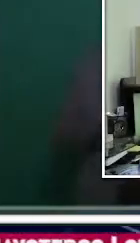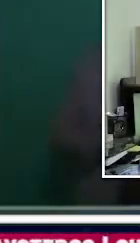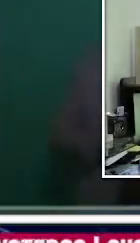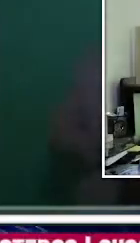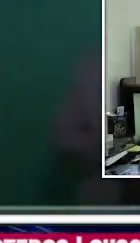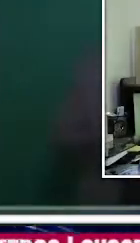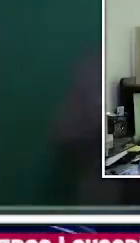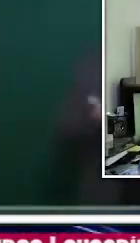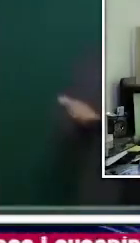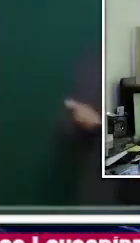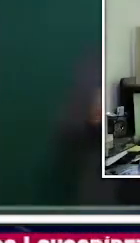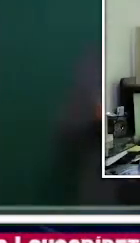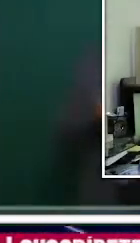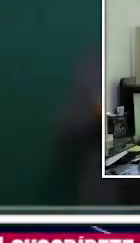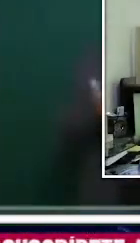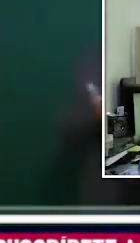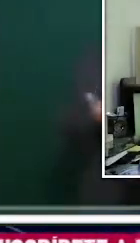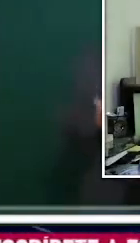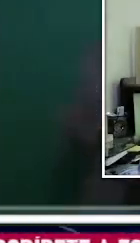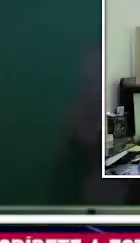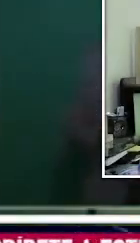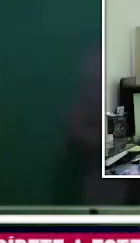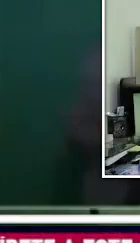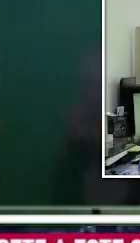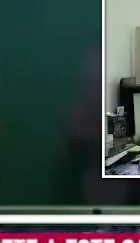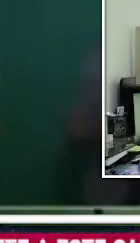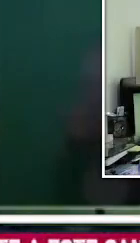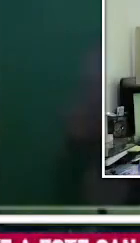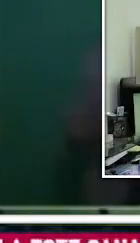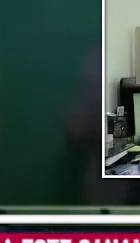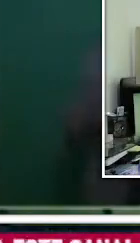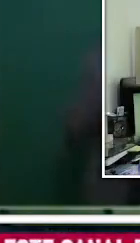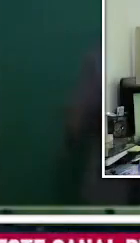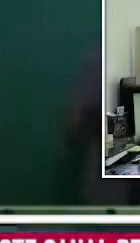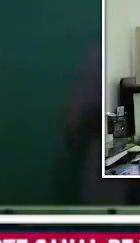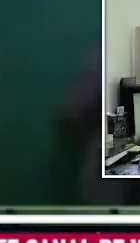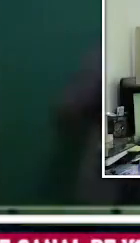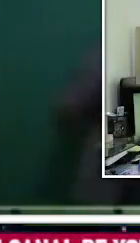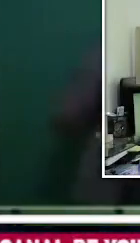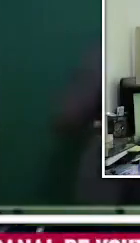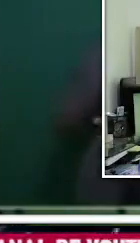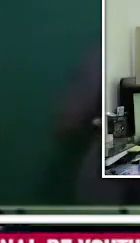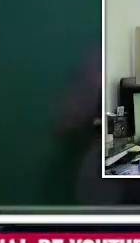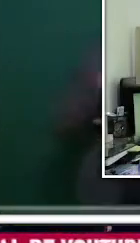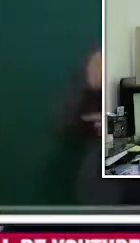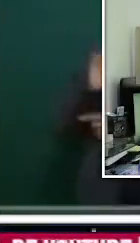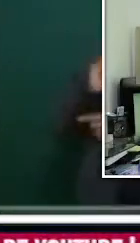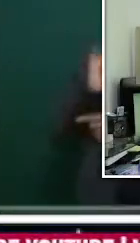ahora sí que, como diría el finado Juan Gabriel,